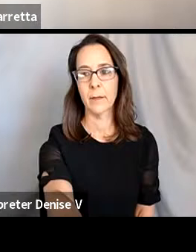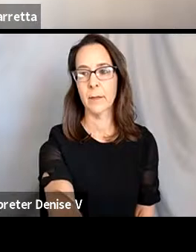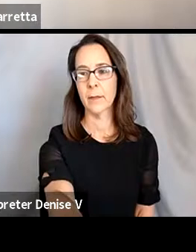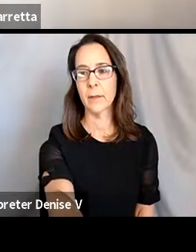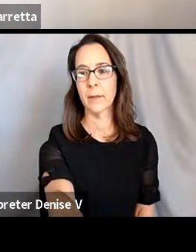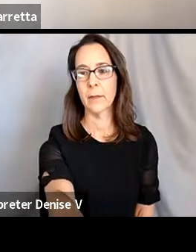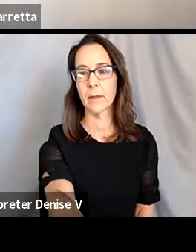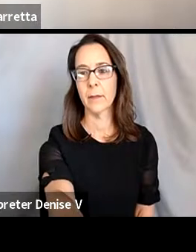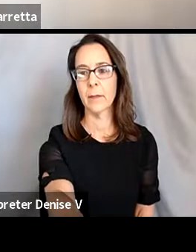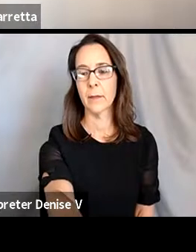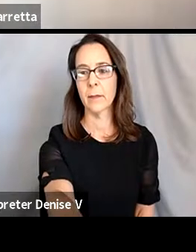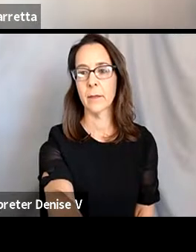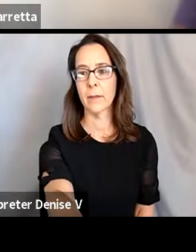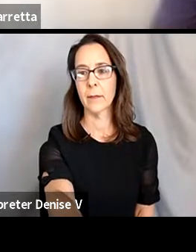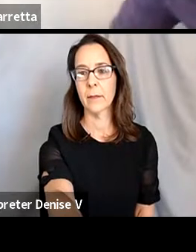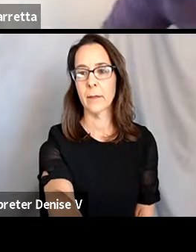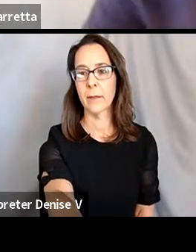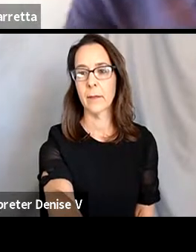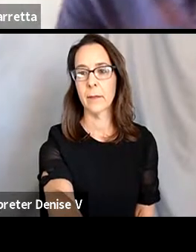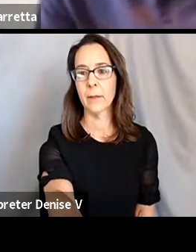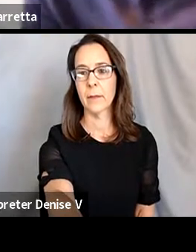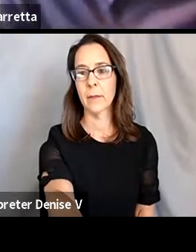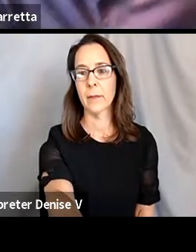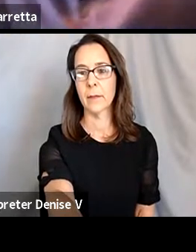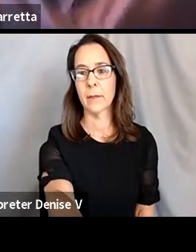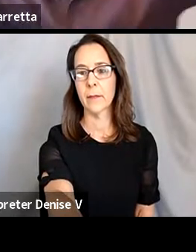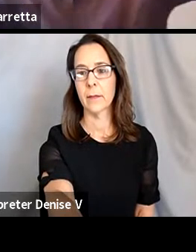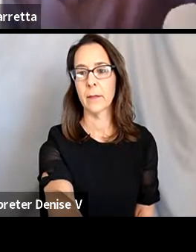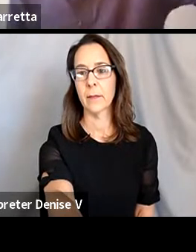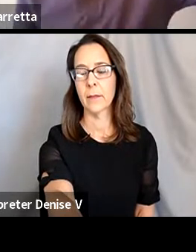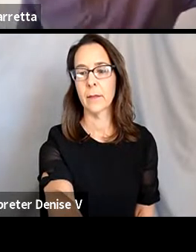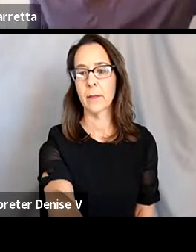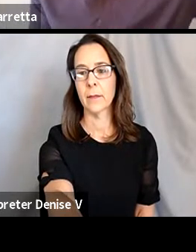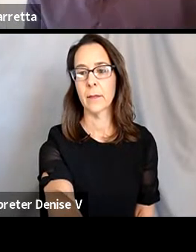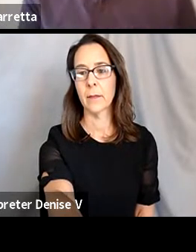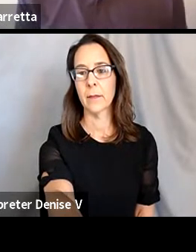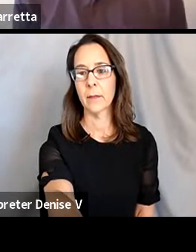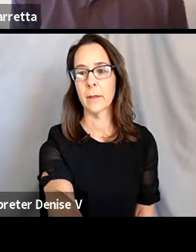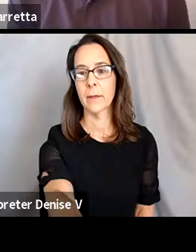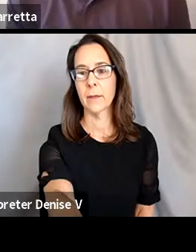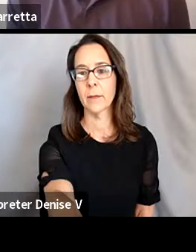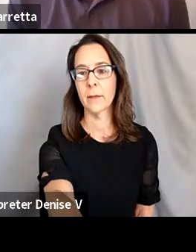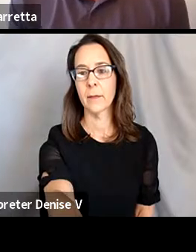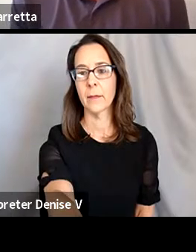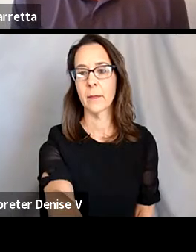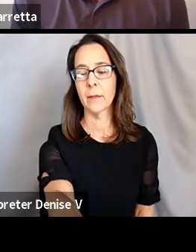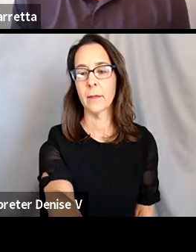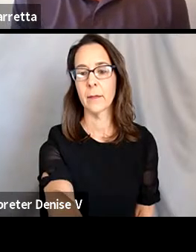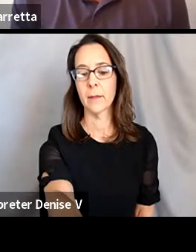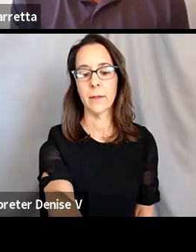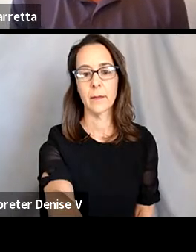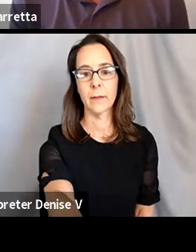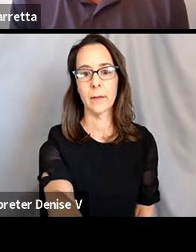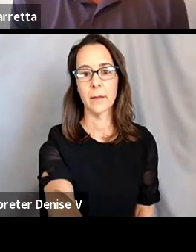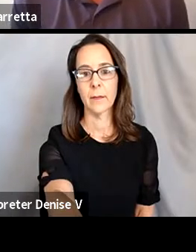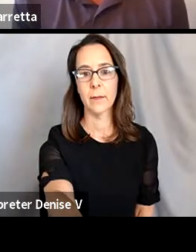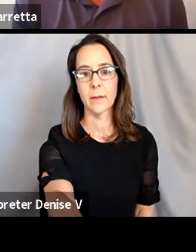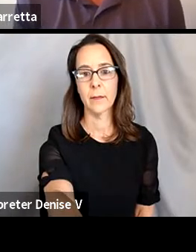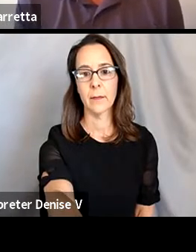idioma haciendo clic en la palabra que dice More o más en los tres puntos en la esquina inferior derecha de la